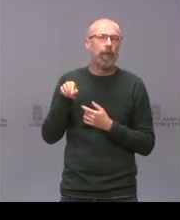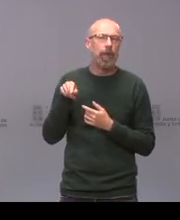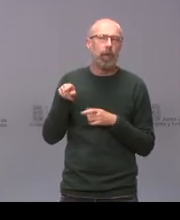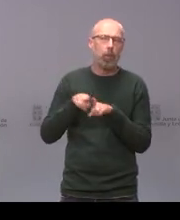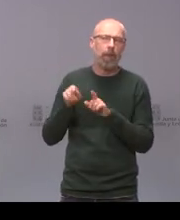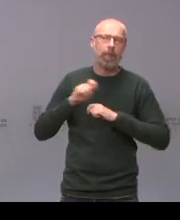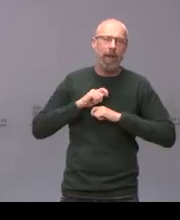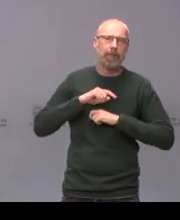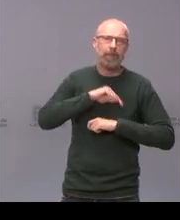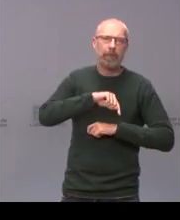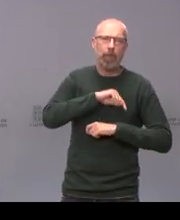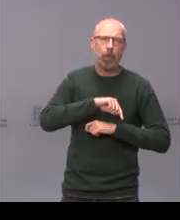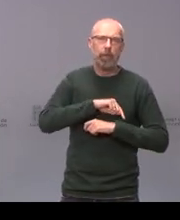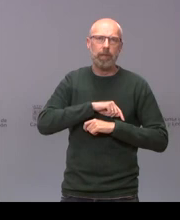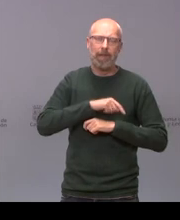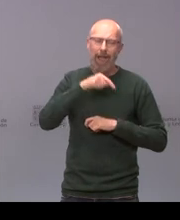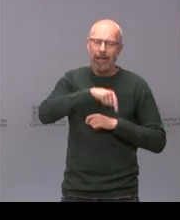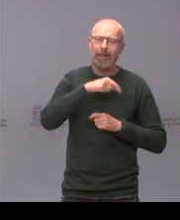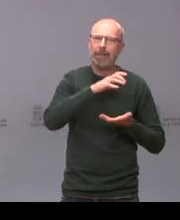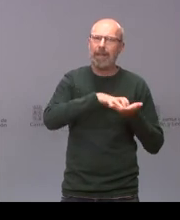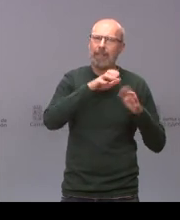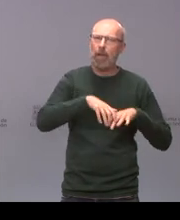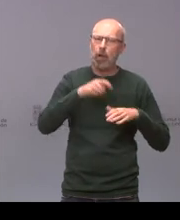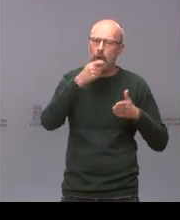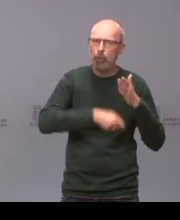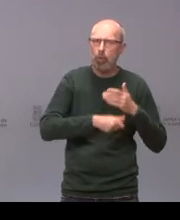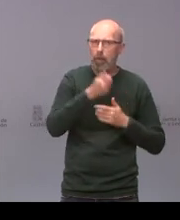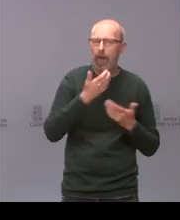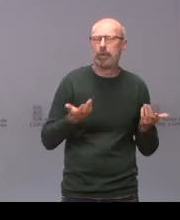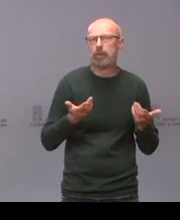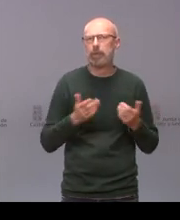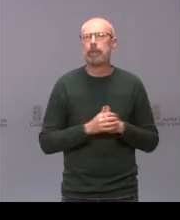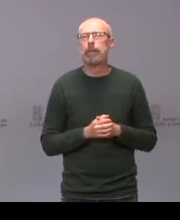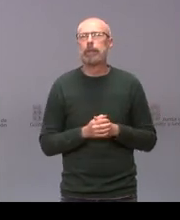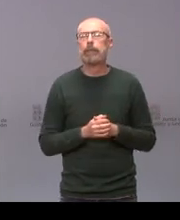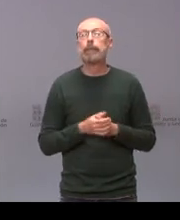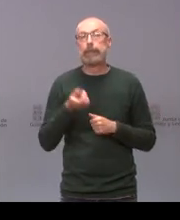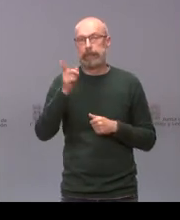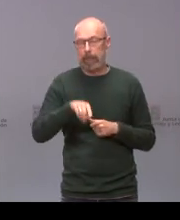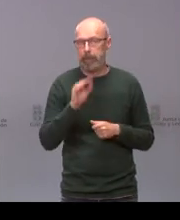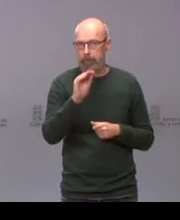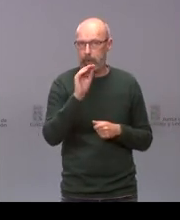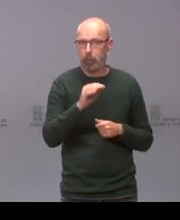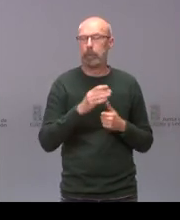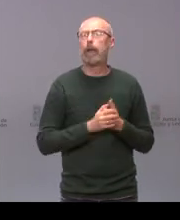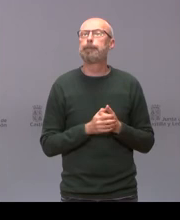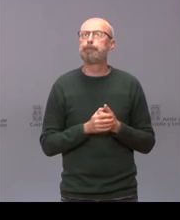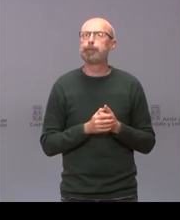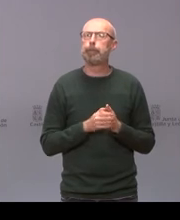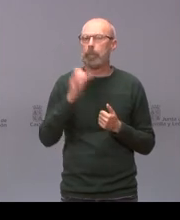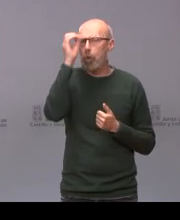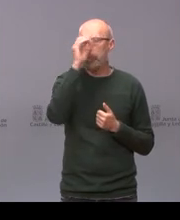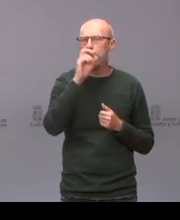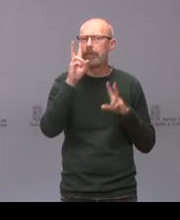sensación que se tiene de mayores restricciones en Castilla y León, que por lo que comentaba no han sido tales. Y también quería preguntarle una valoración sobre las quejas